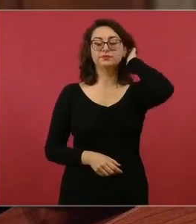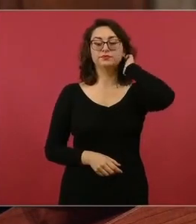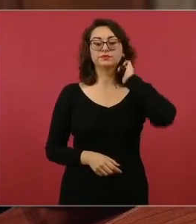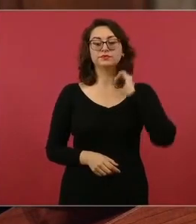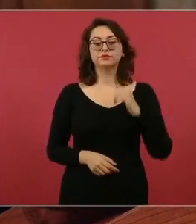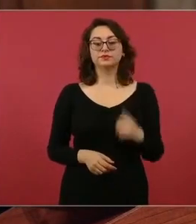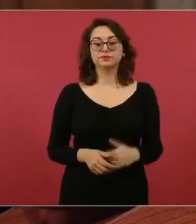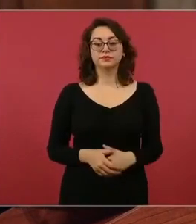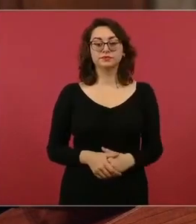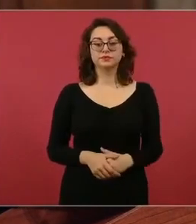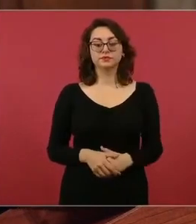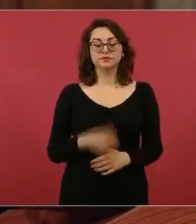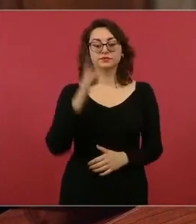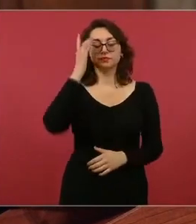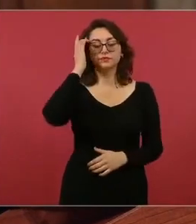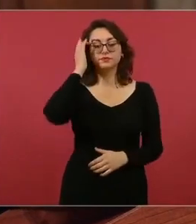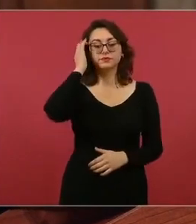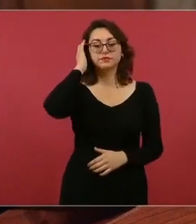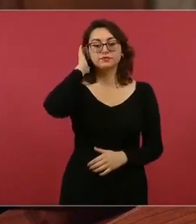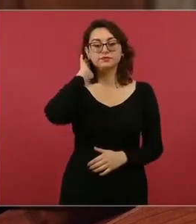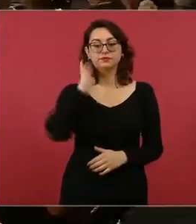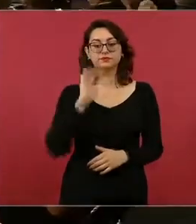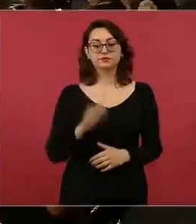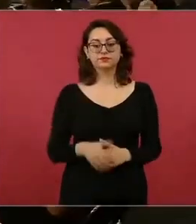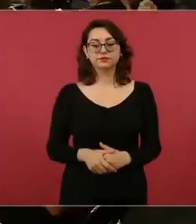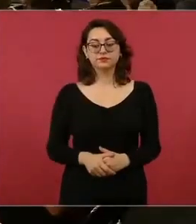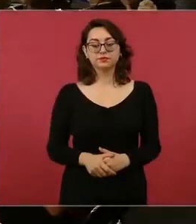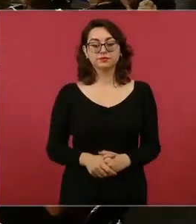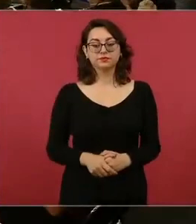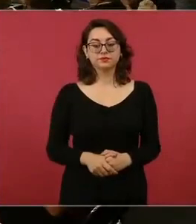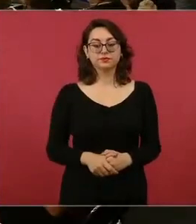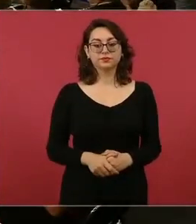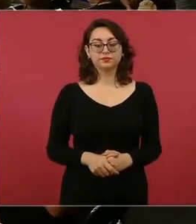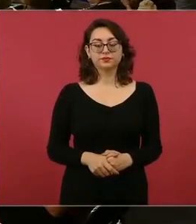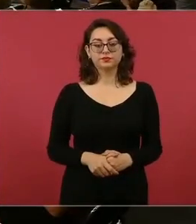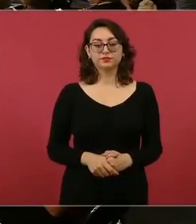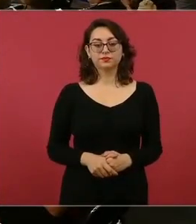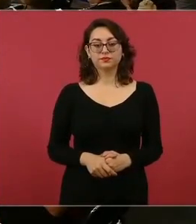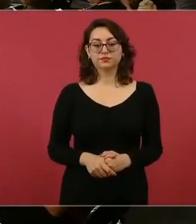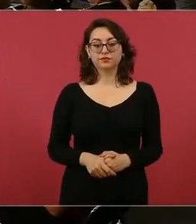Cuando comenzó la pandemia.